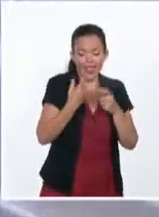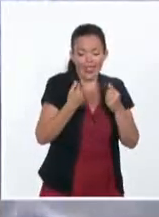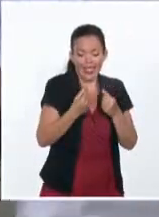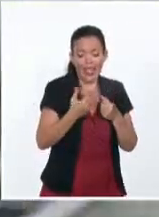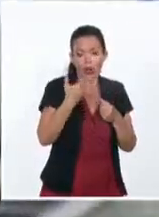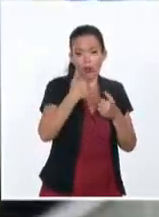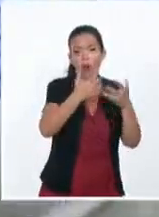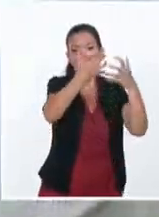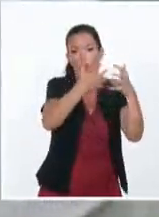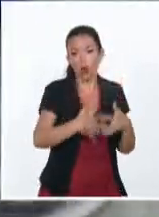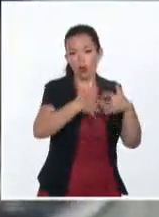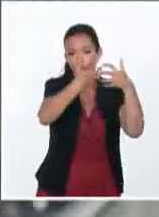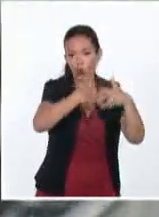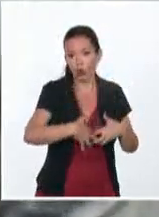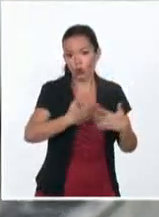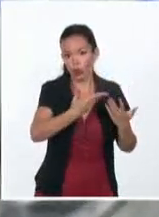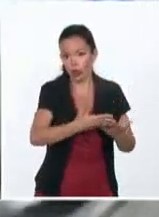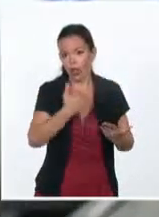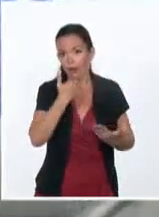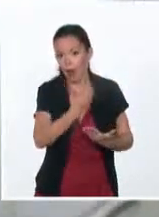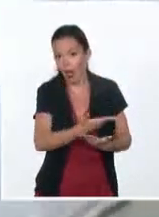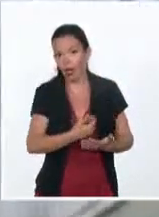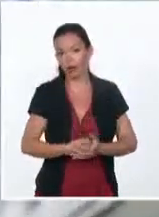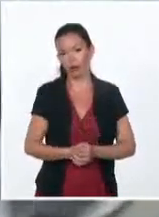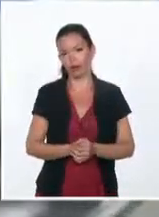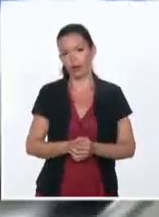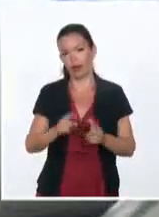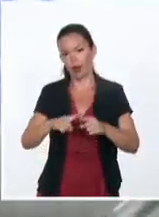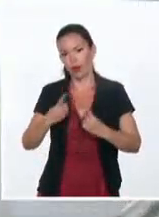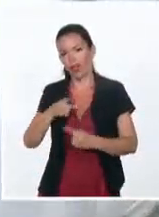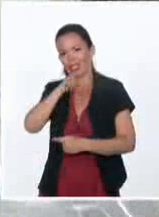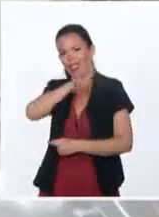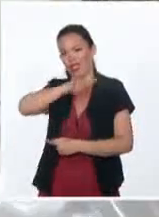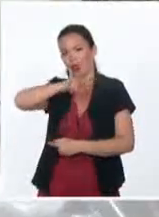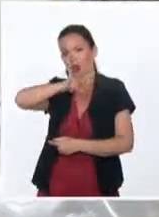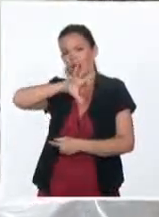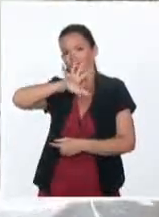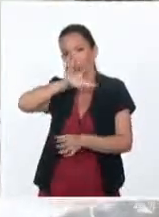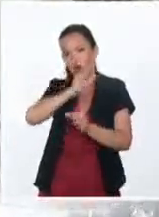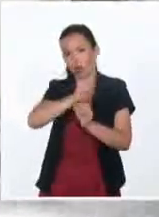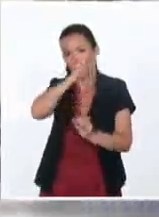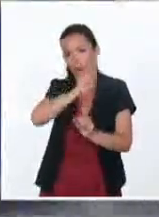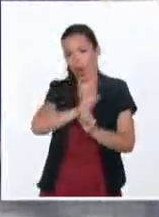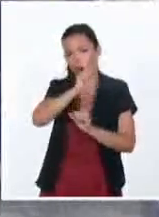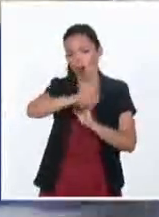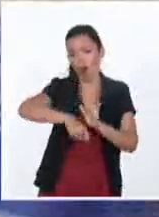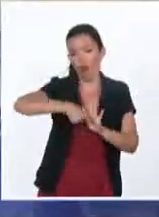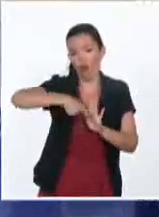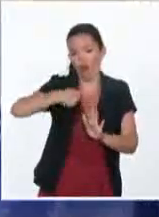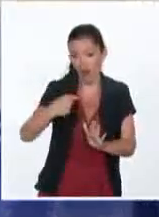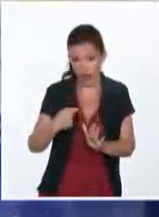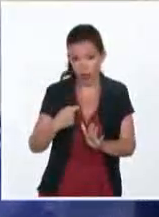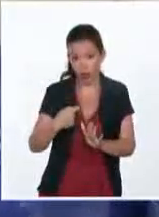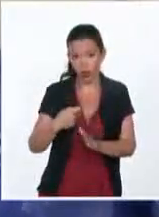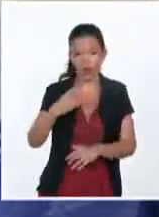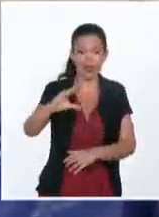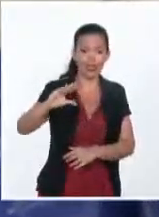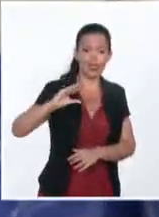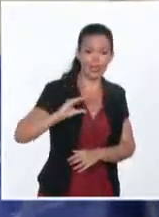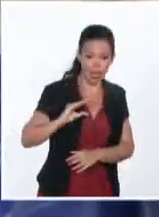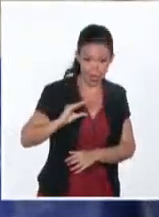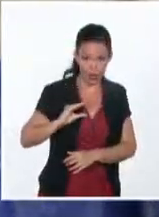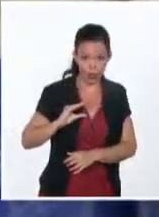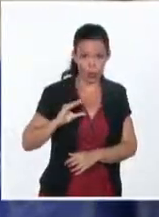más seguida. Hay 195 trabajadores que van a estar empleados, que van a percibir su salario y